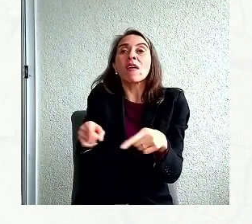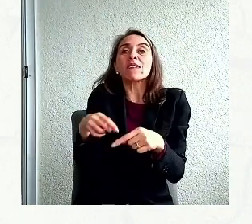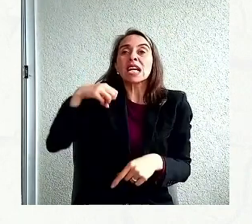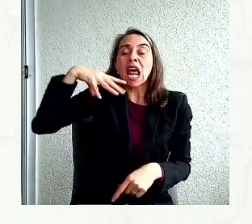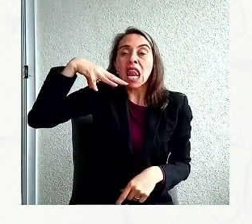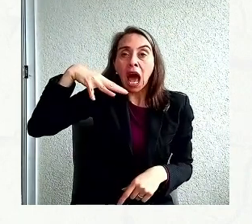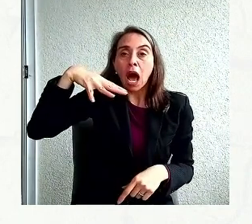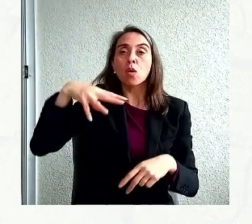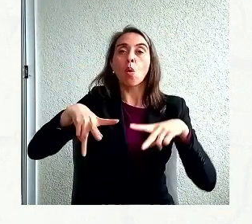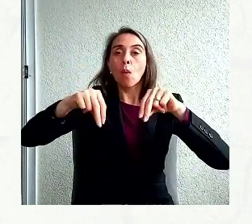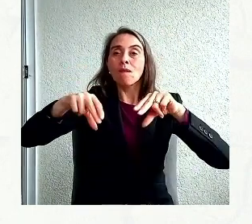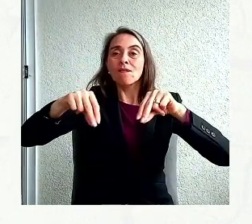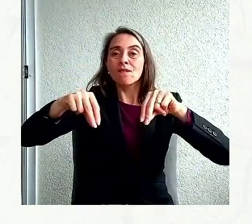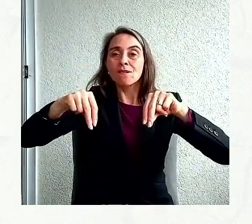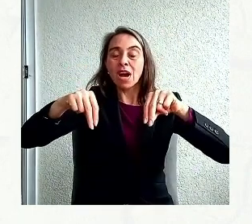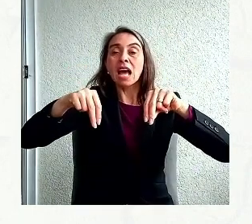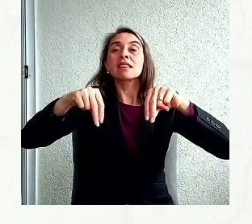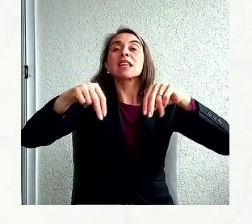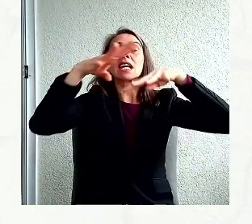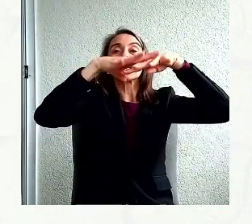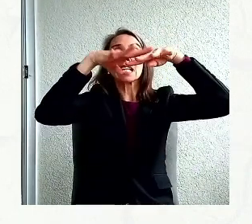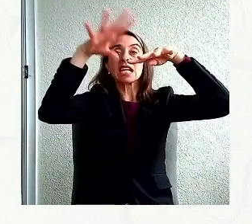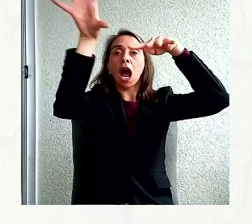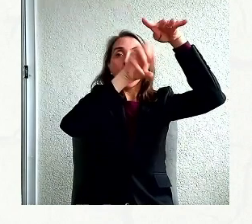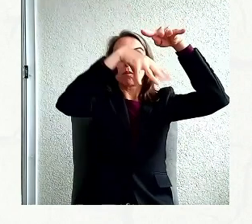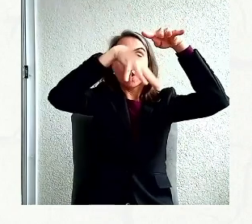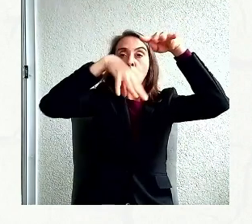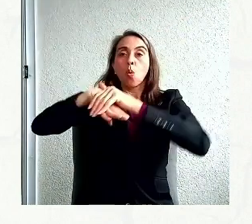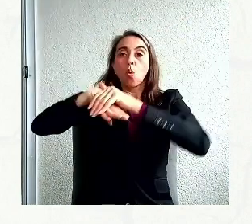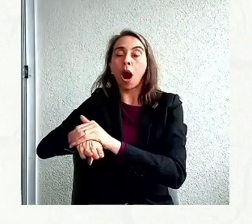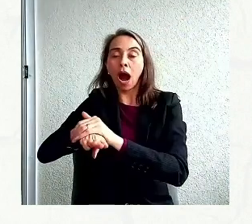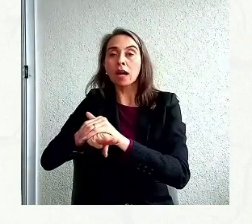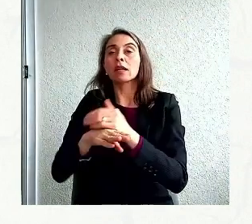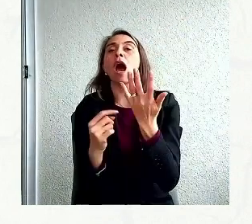baterías de almacenamiento, otras tecnologías de almacenamiento energético.